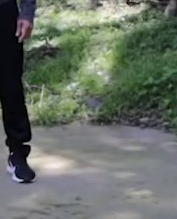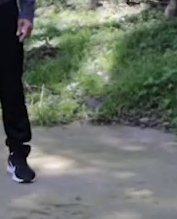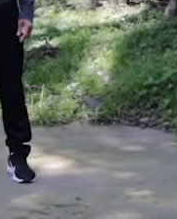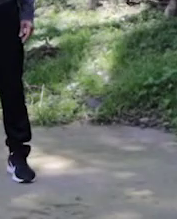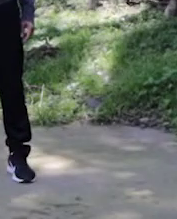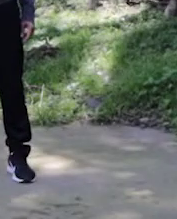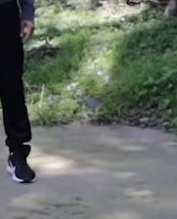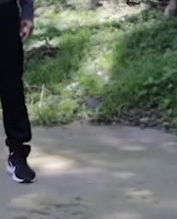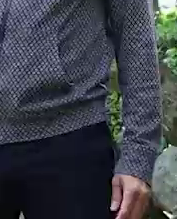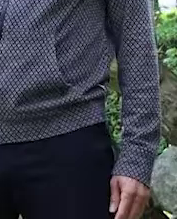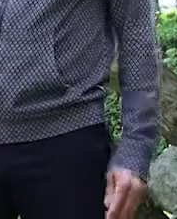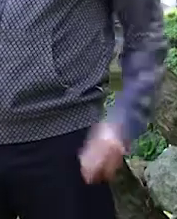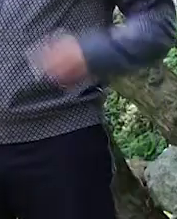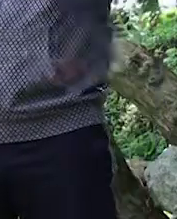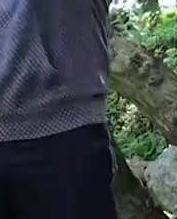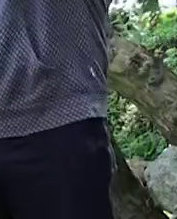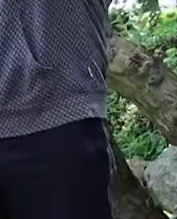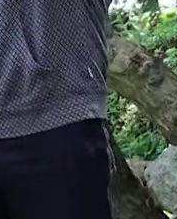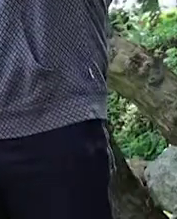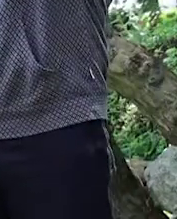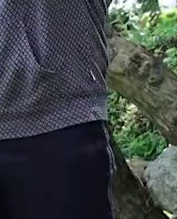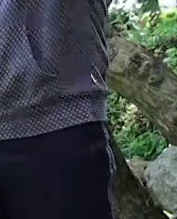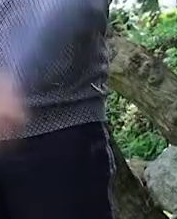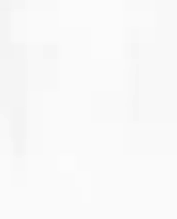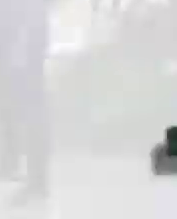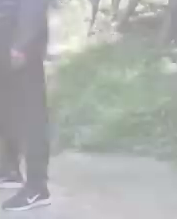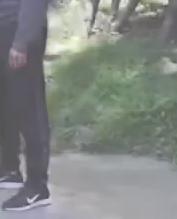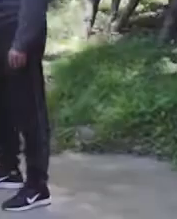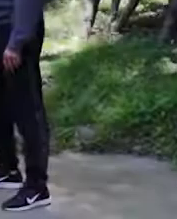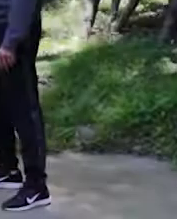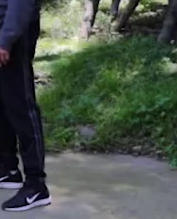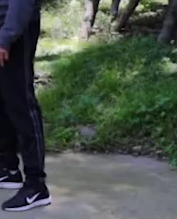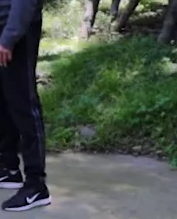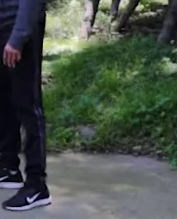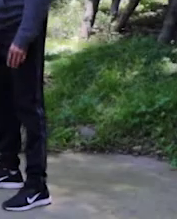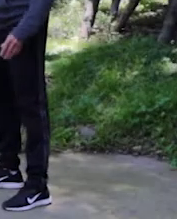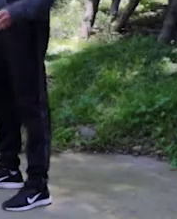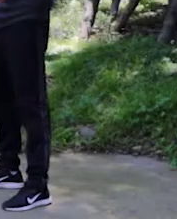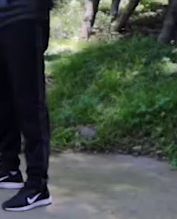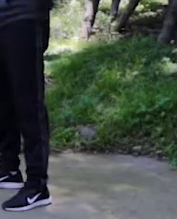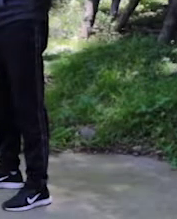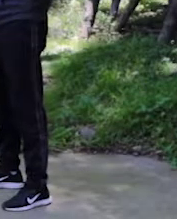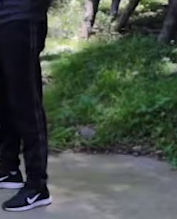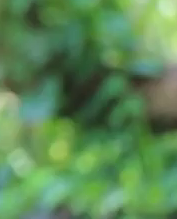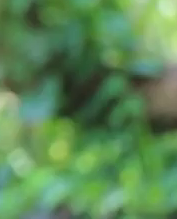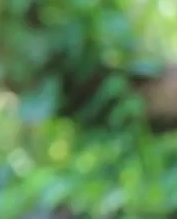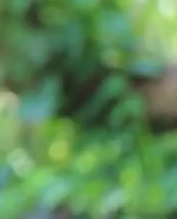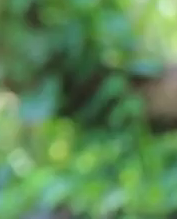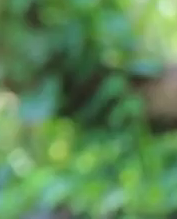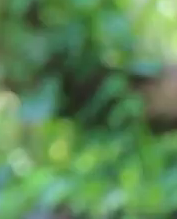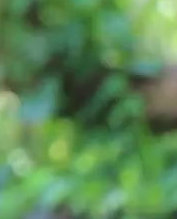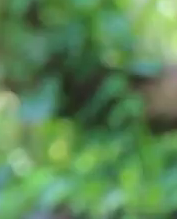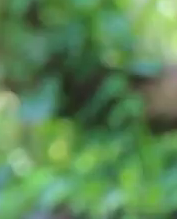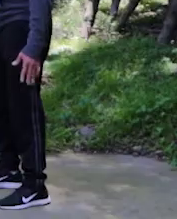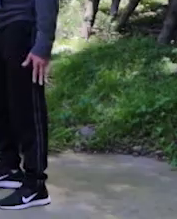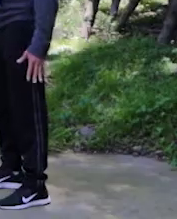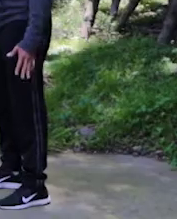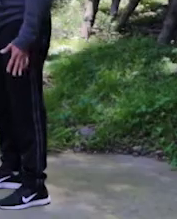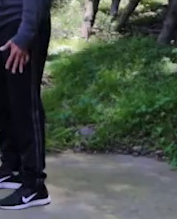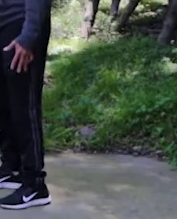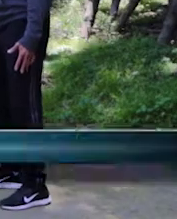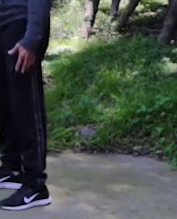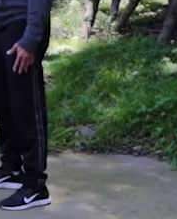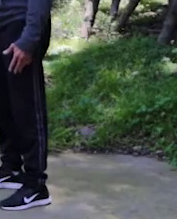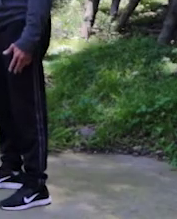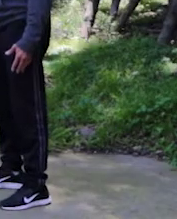Recuerda, entre clase y clase, activa tu cuerpo. En esta ocasión vamos a trabajar el tríceps. Vamos a